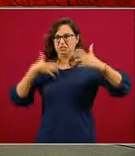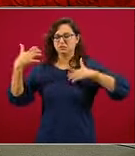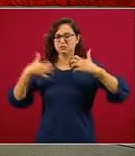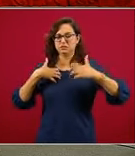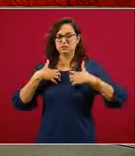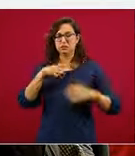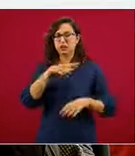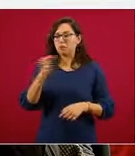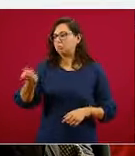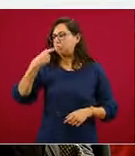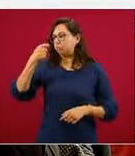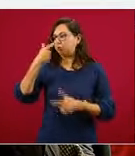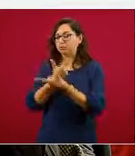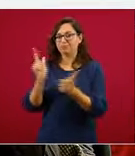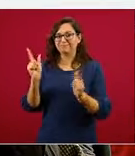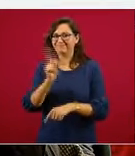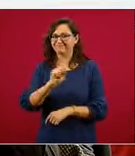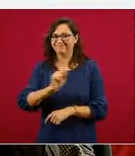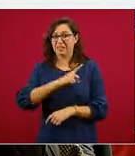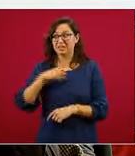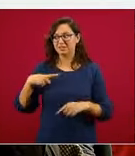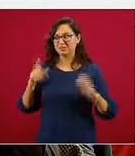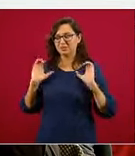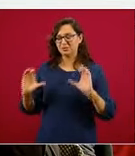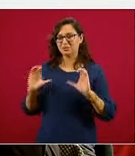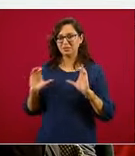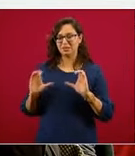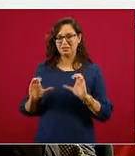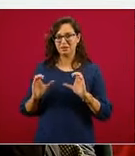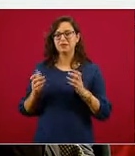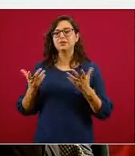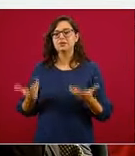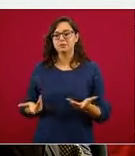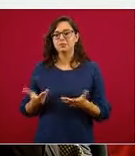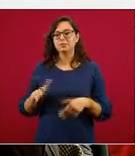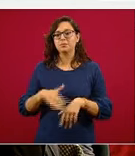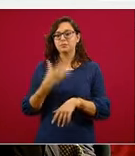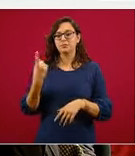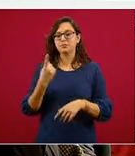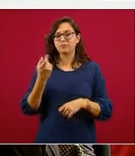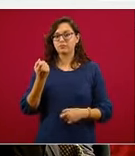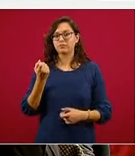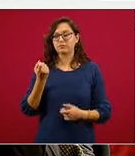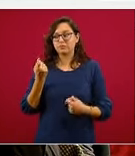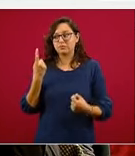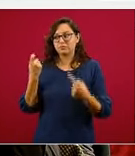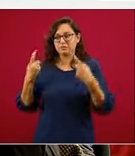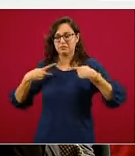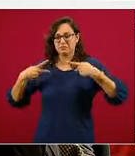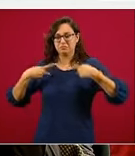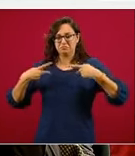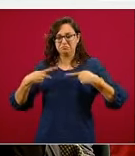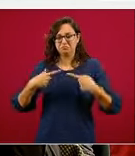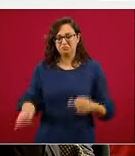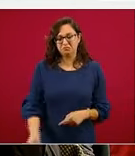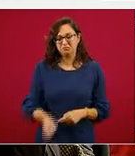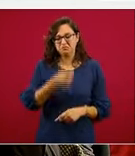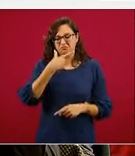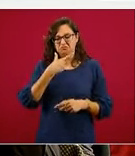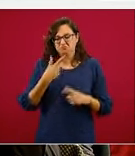estos medicamentos y reducen el control de impulsos en algunas personas. Entonces, bueno, y como les digo,